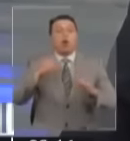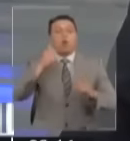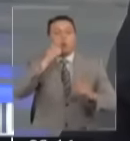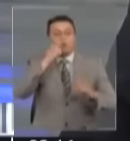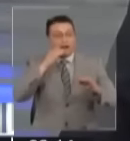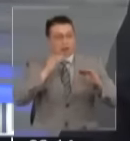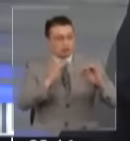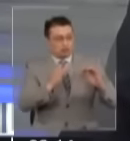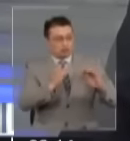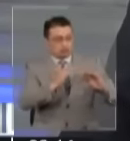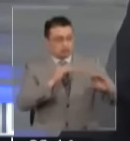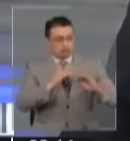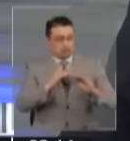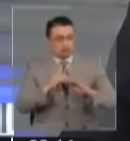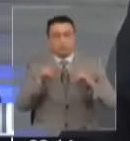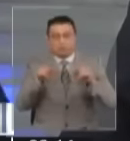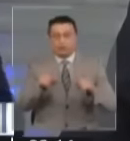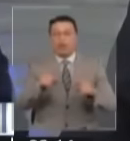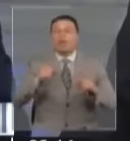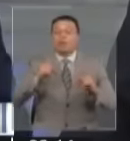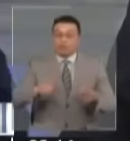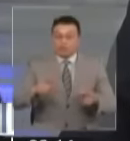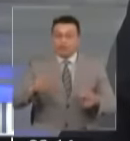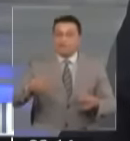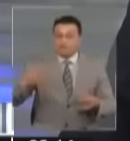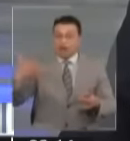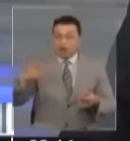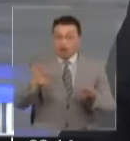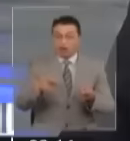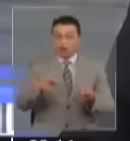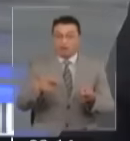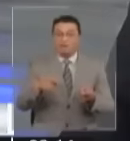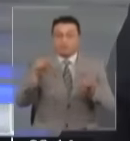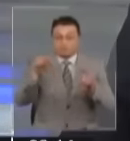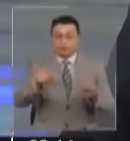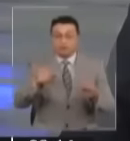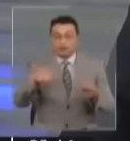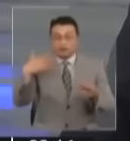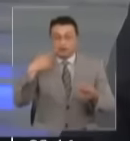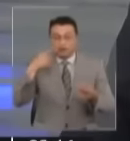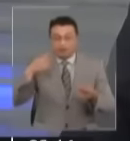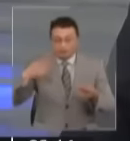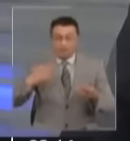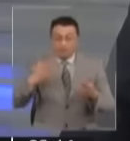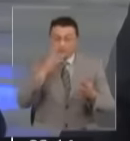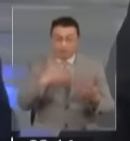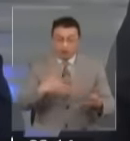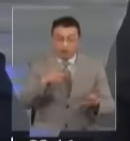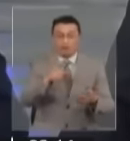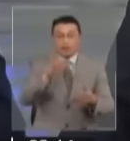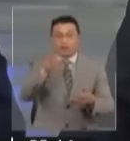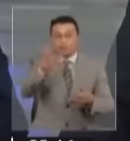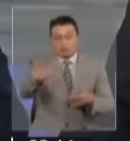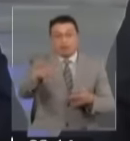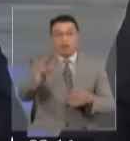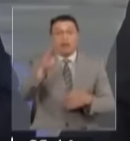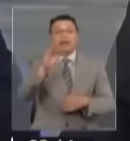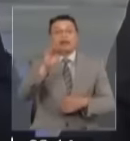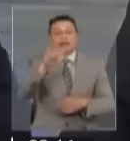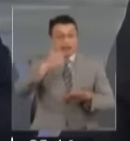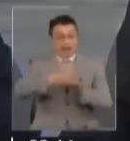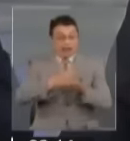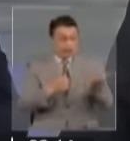eso hay que valorar las cosas también, las mesas a las cuales ha llamado el alcalde Sari. Son